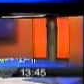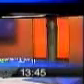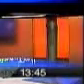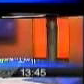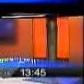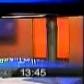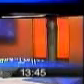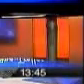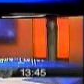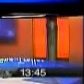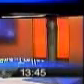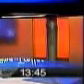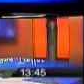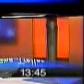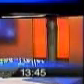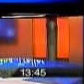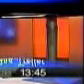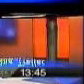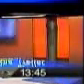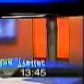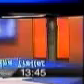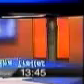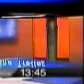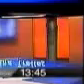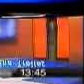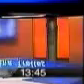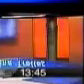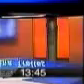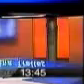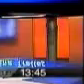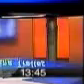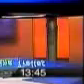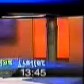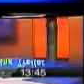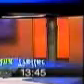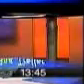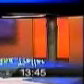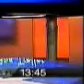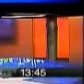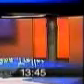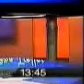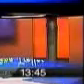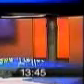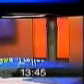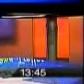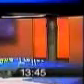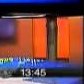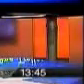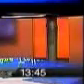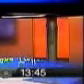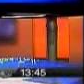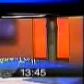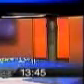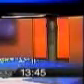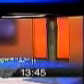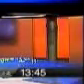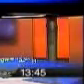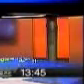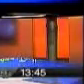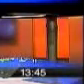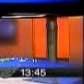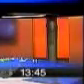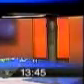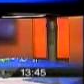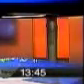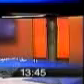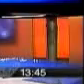en la sentencia de la jueza, era la ejecución extrajudicial de Tito, no por parte de los comandos, sino por los tres señores que fueron